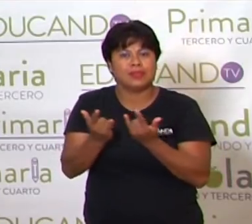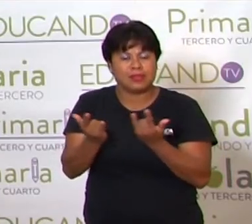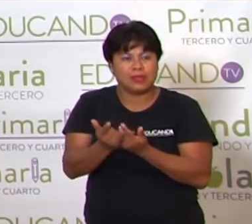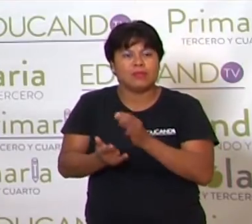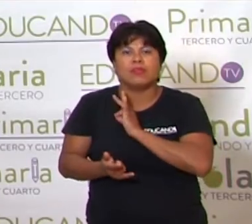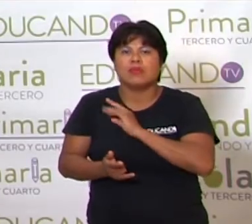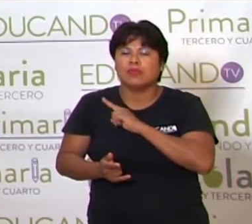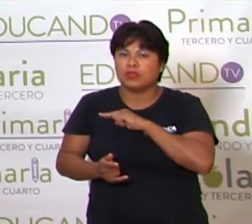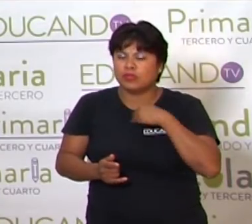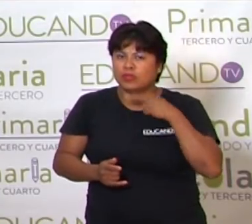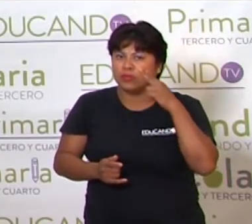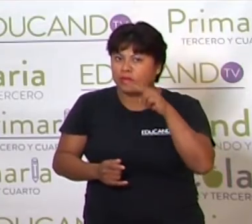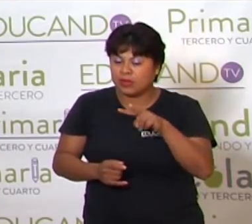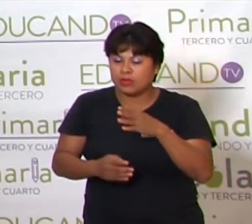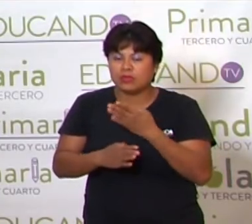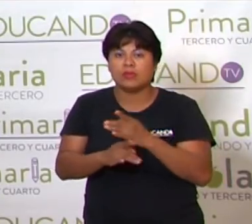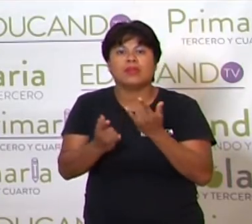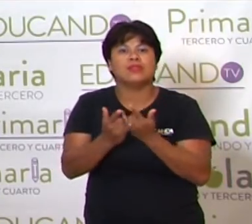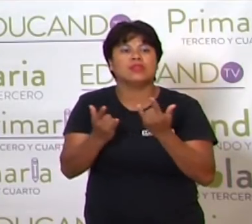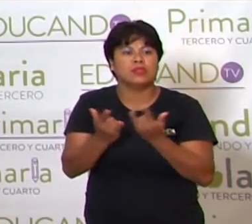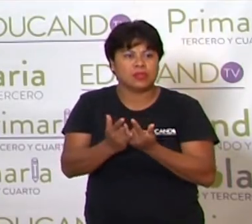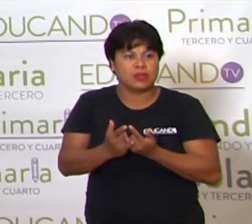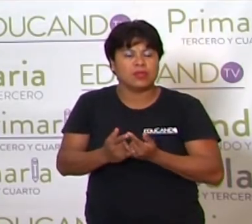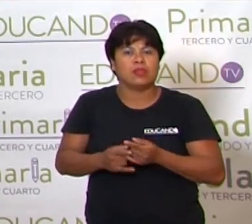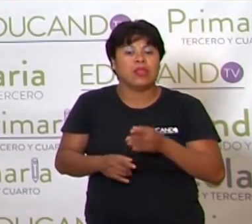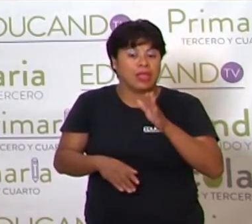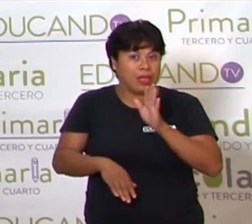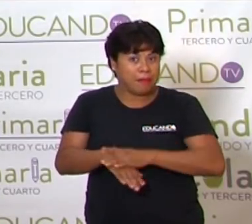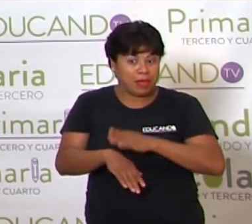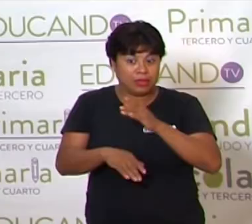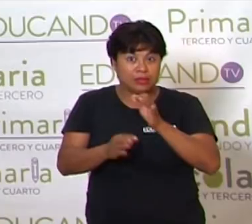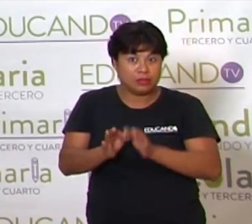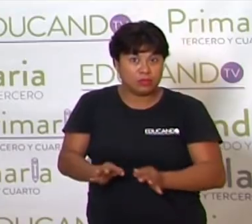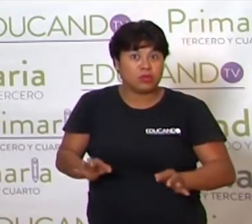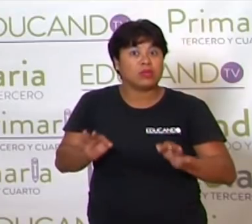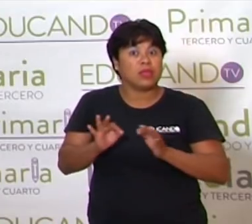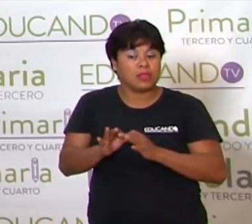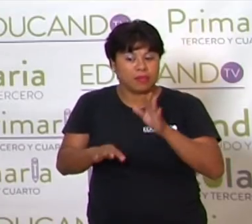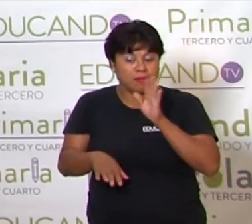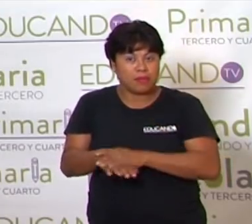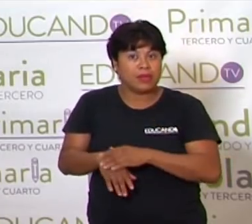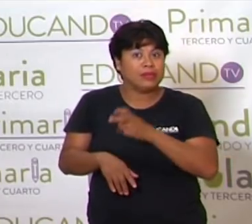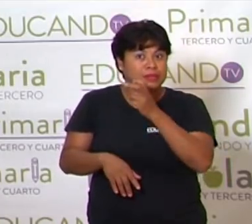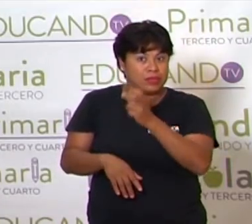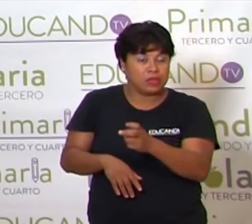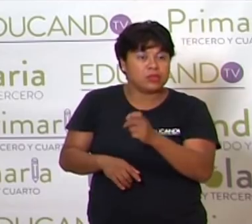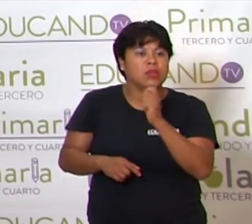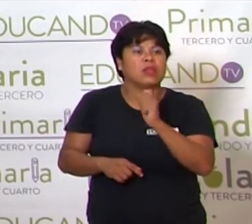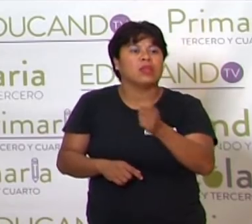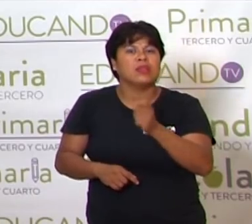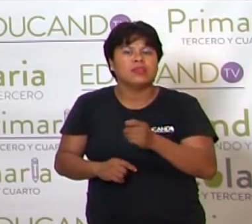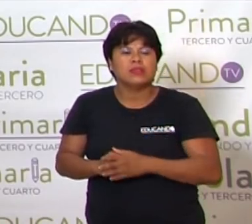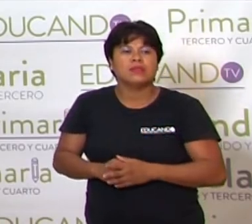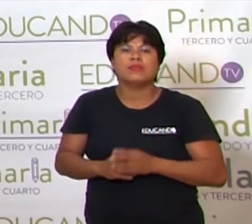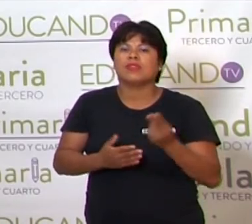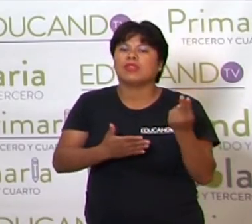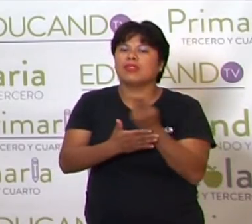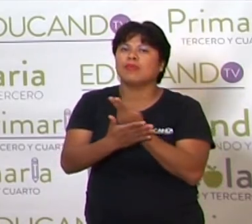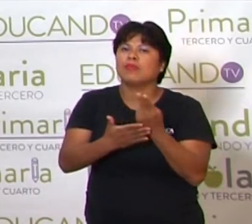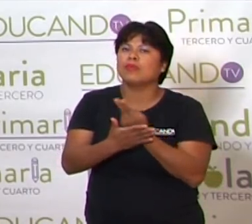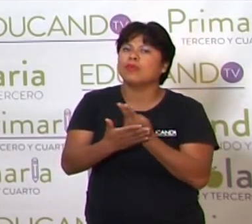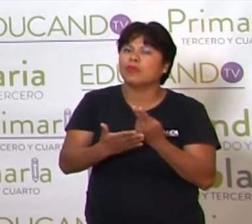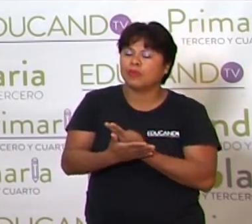ver en las historietas. Lo que más sobresale, lo que más resalta son los